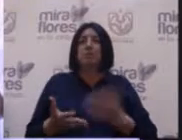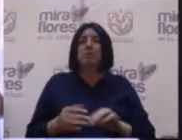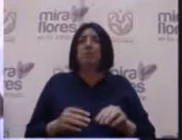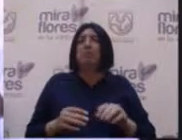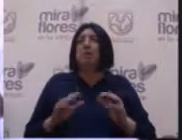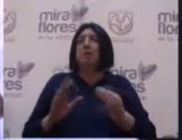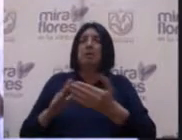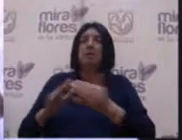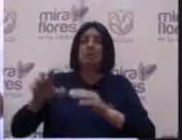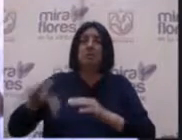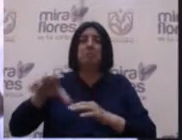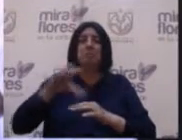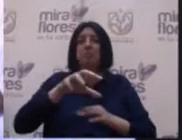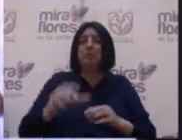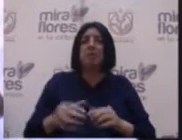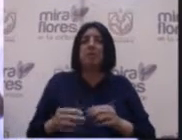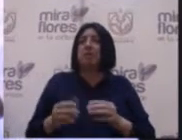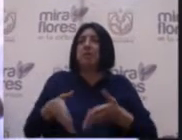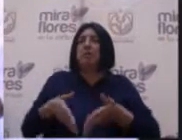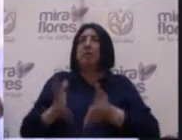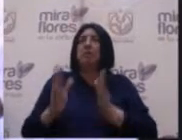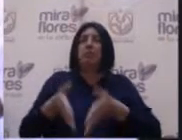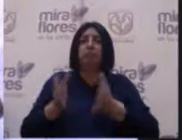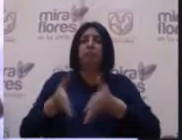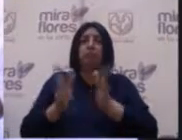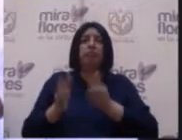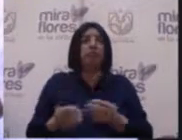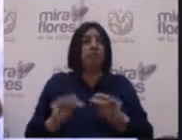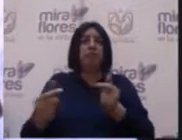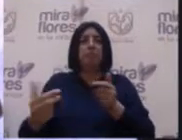vías en las que sean rápidas, en las que hayan